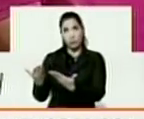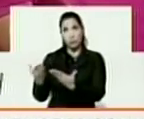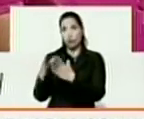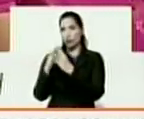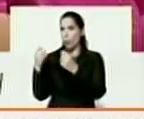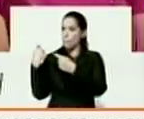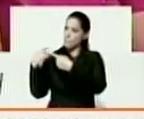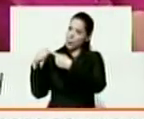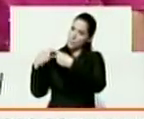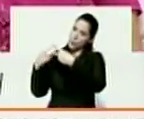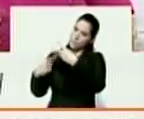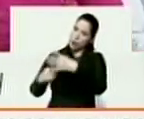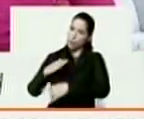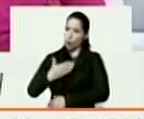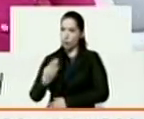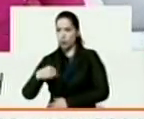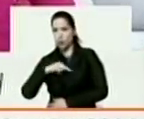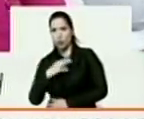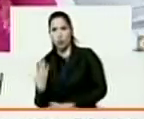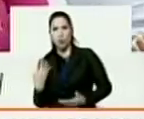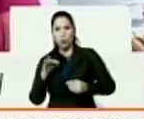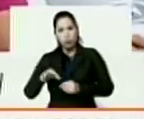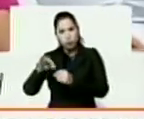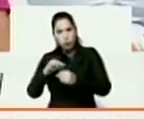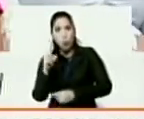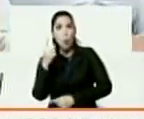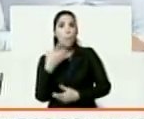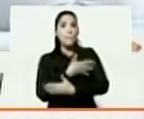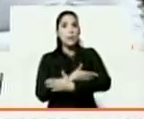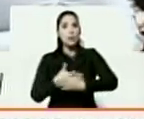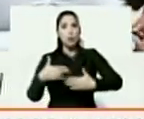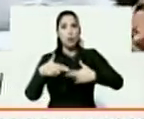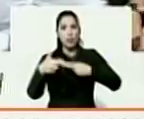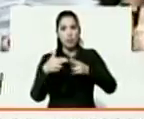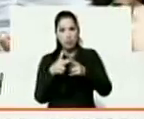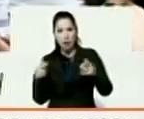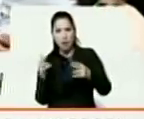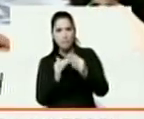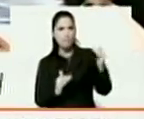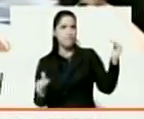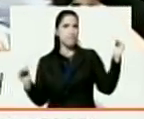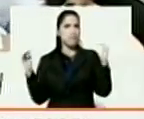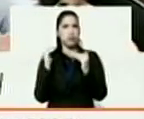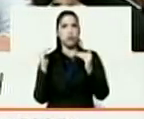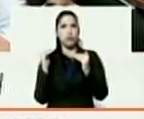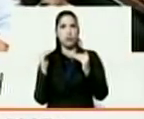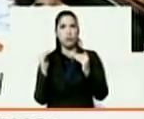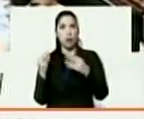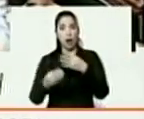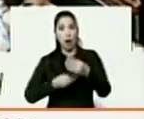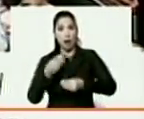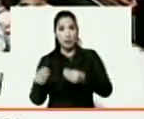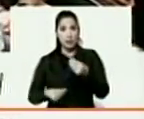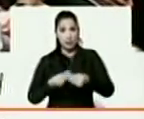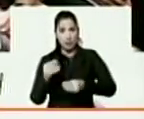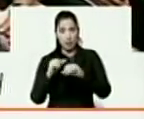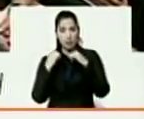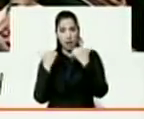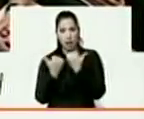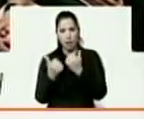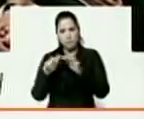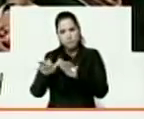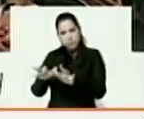y pudiéramos nosotros no sólo cultivar un millón de hectáreas sino sobrepasar esa meta y hacer una sala situacional sobre ese tema